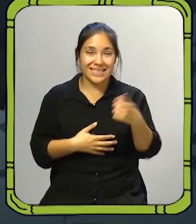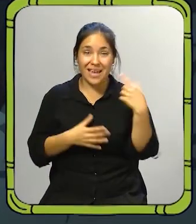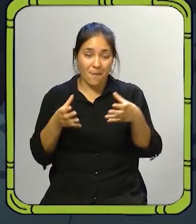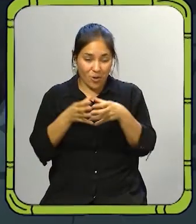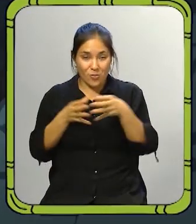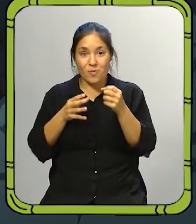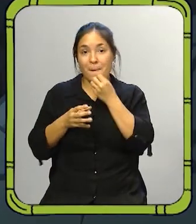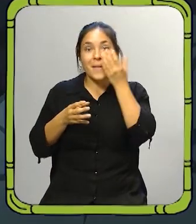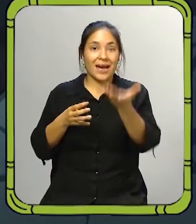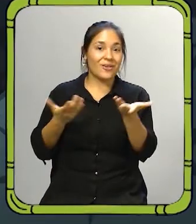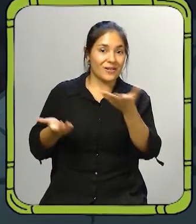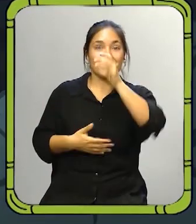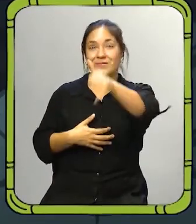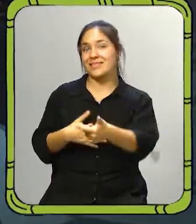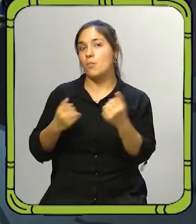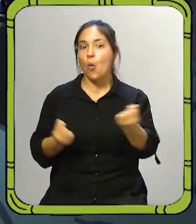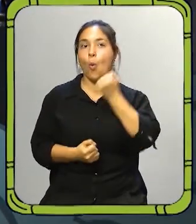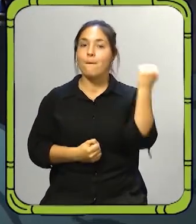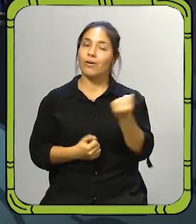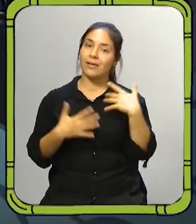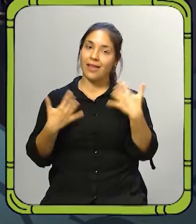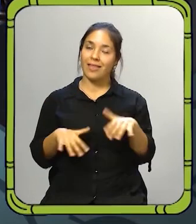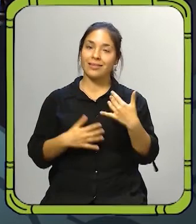Terry fantástico.